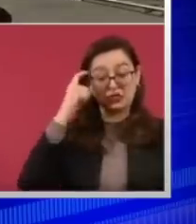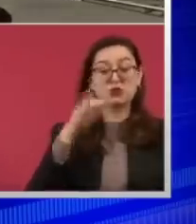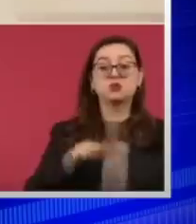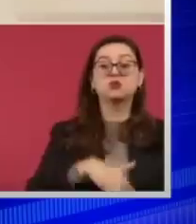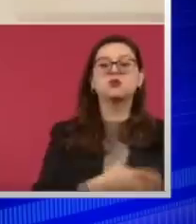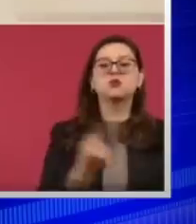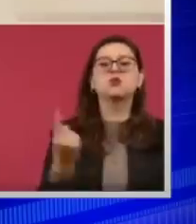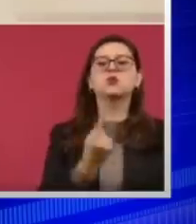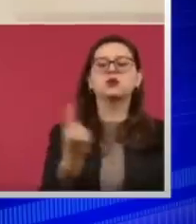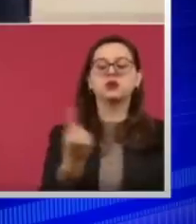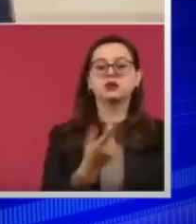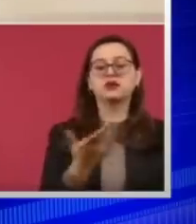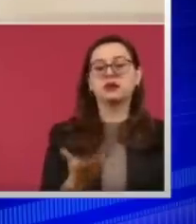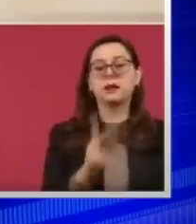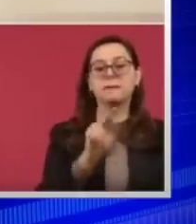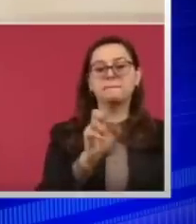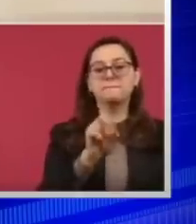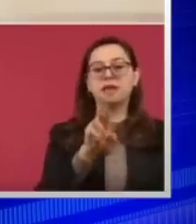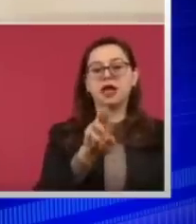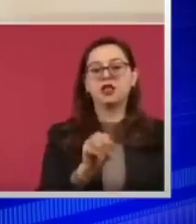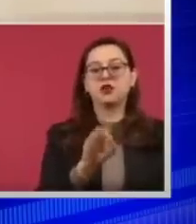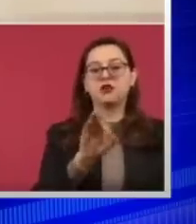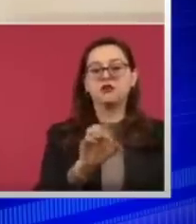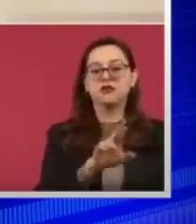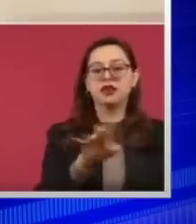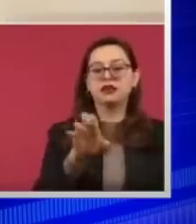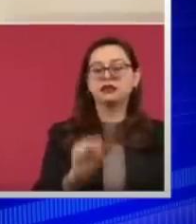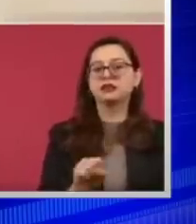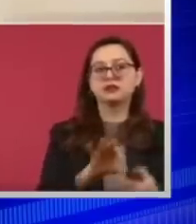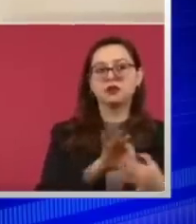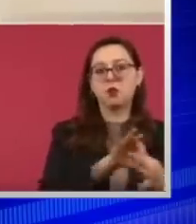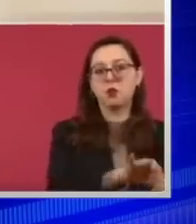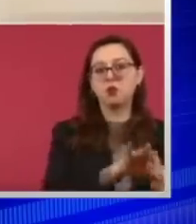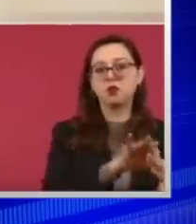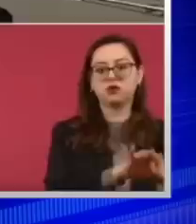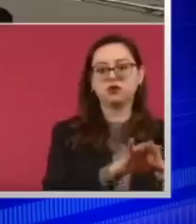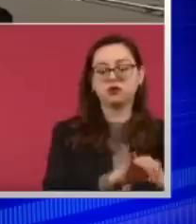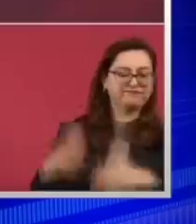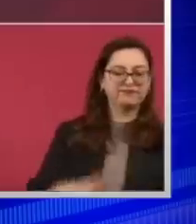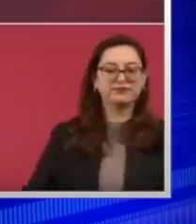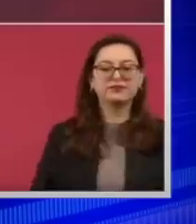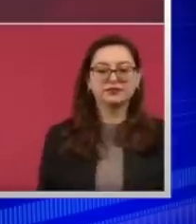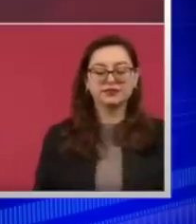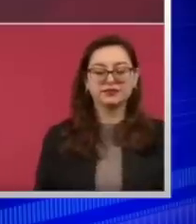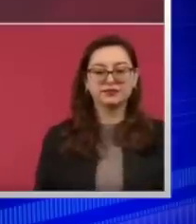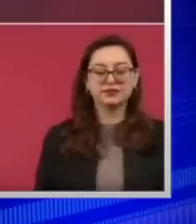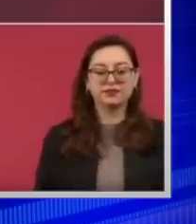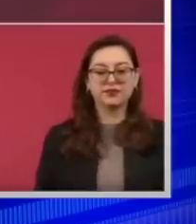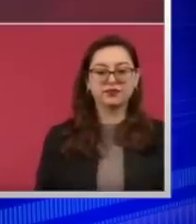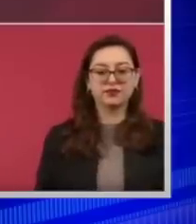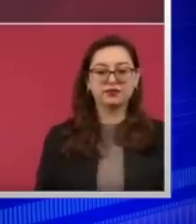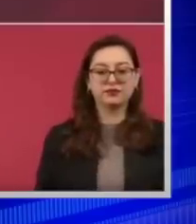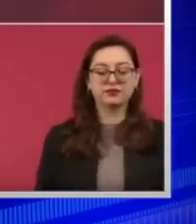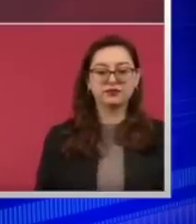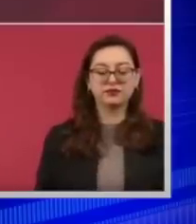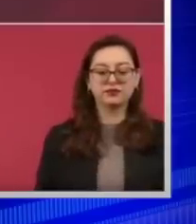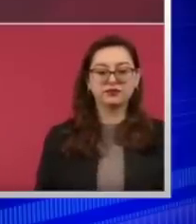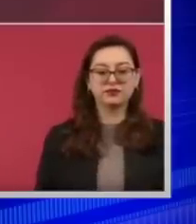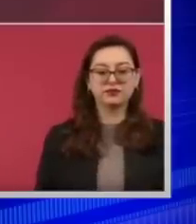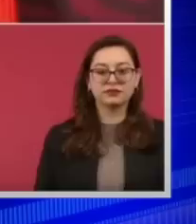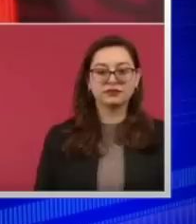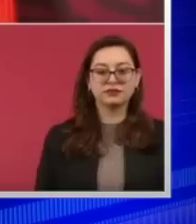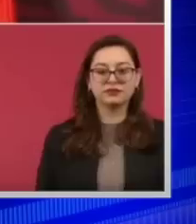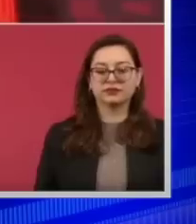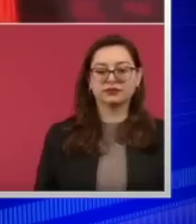Pedro Ferriz y de repente ven todo esto y dicen Pues